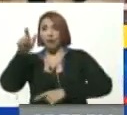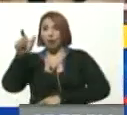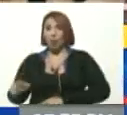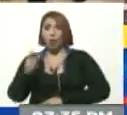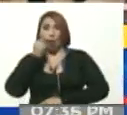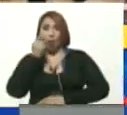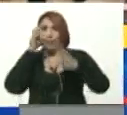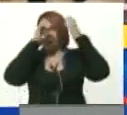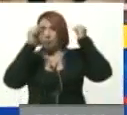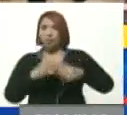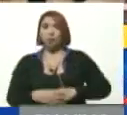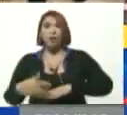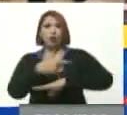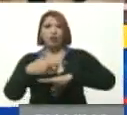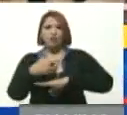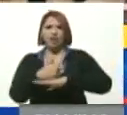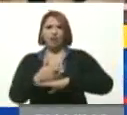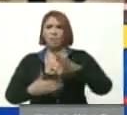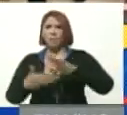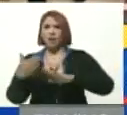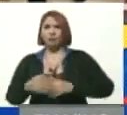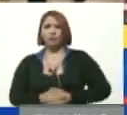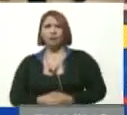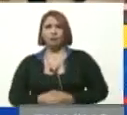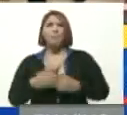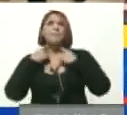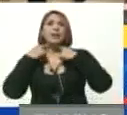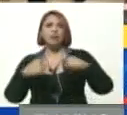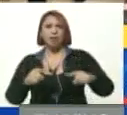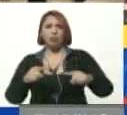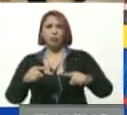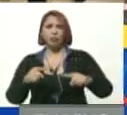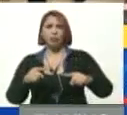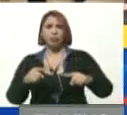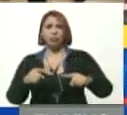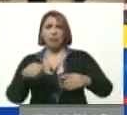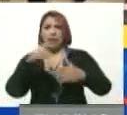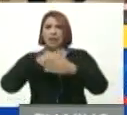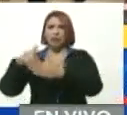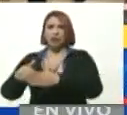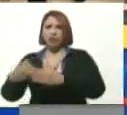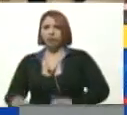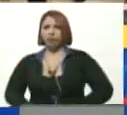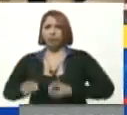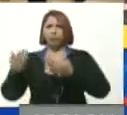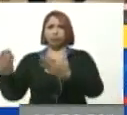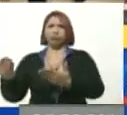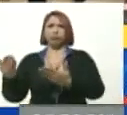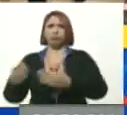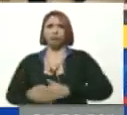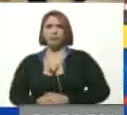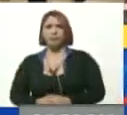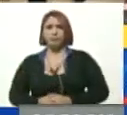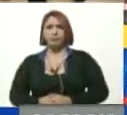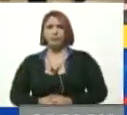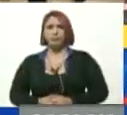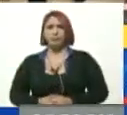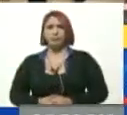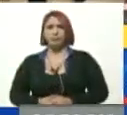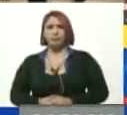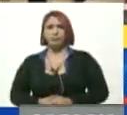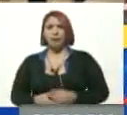El gobierno saliente pagó, perdiendo las elecciones, su entreguismo, la tortura y los daños